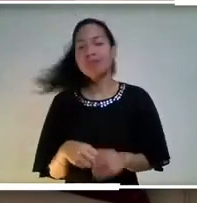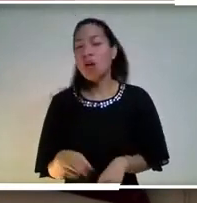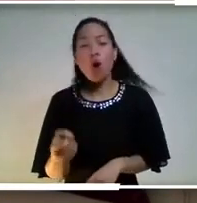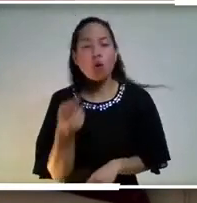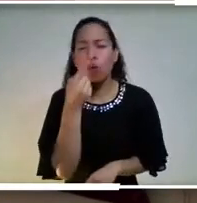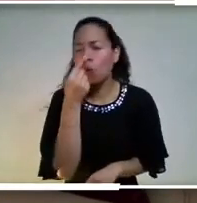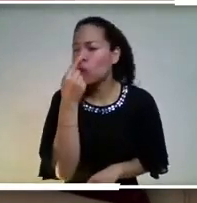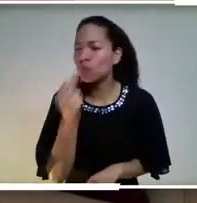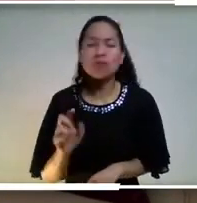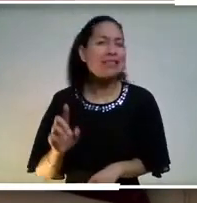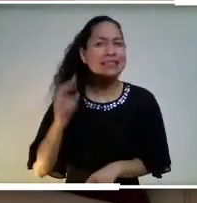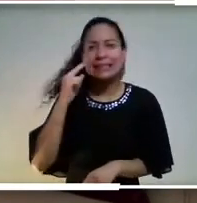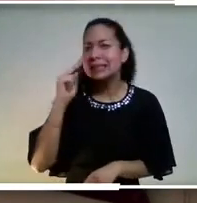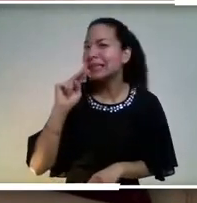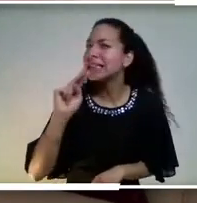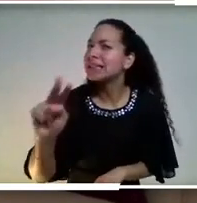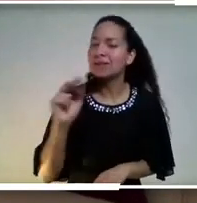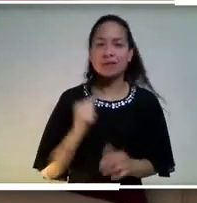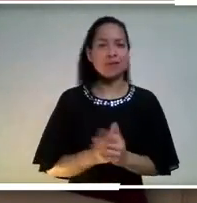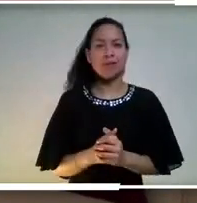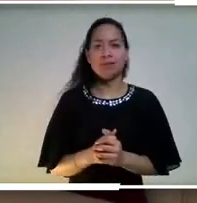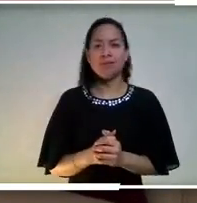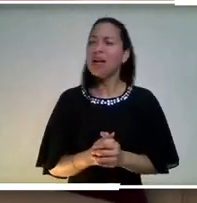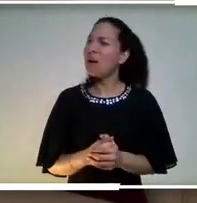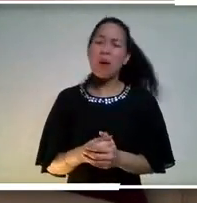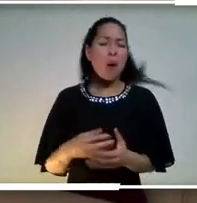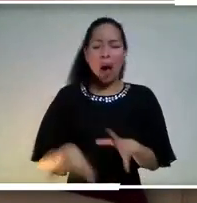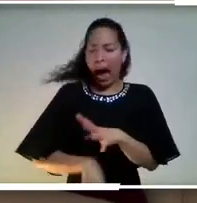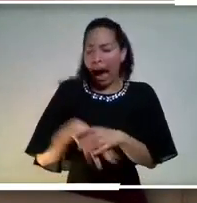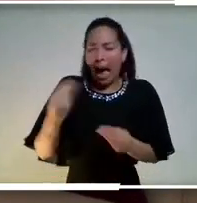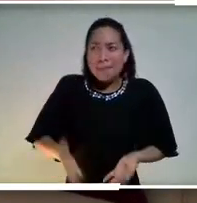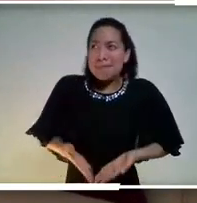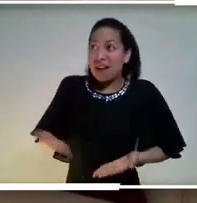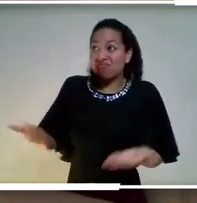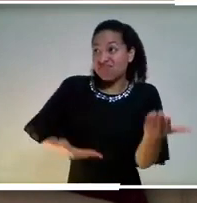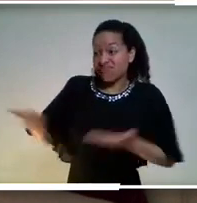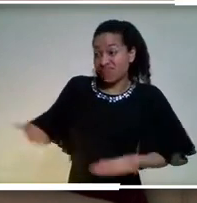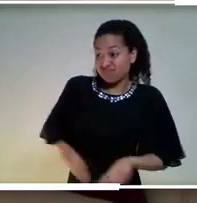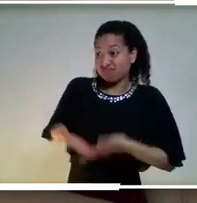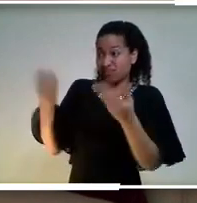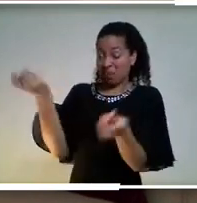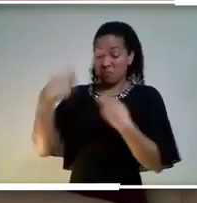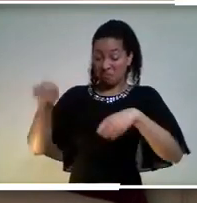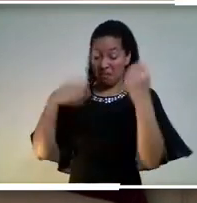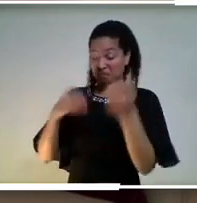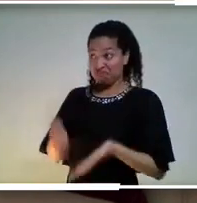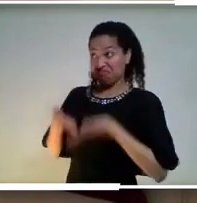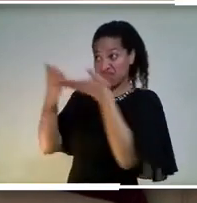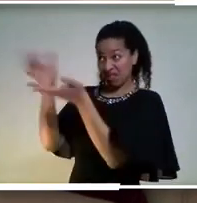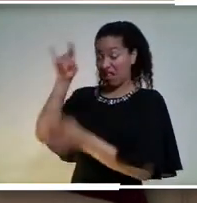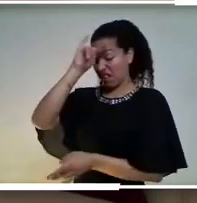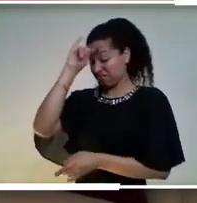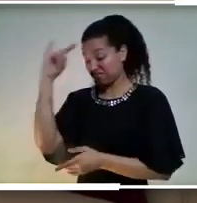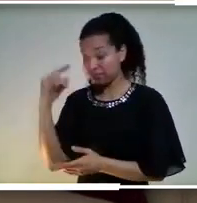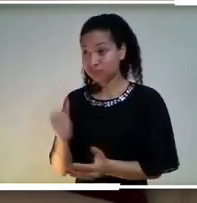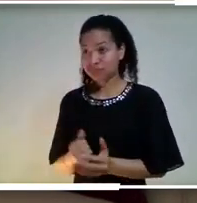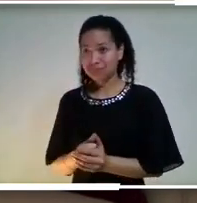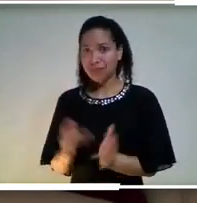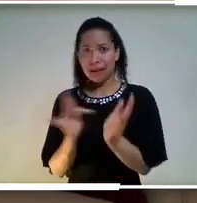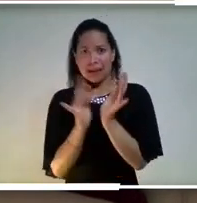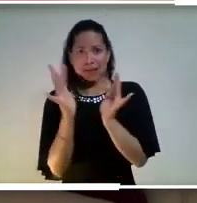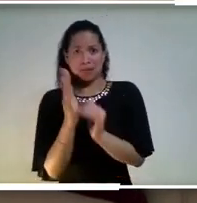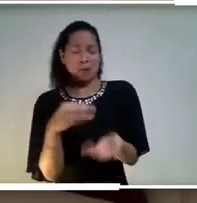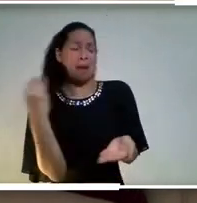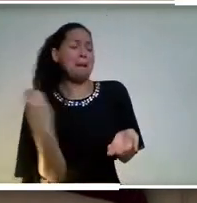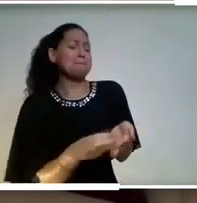de dios no vendas tu alma al jesús pagó un precio muy alto por ti para sacarte de las garras del enemigo